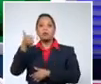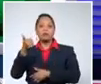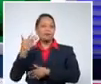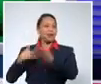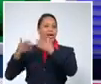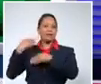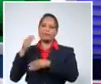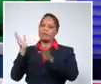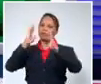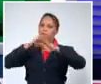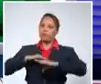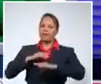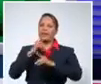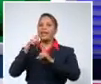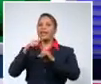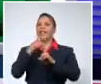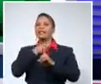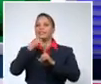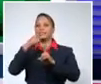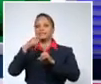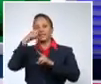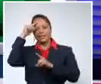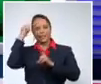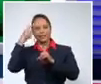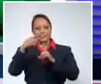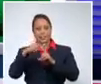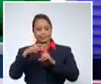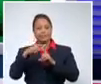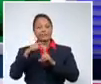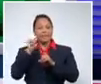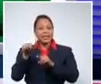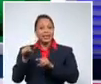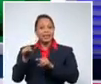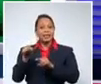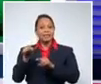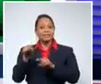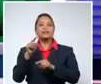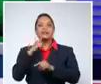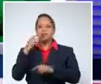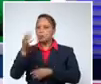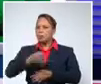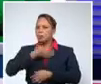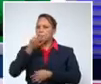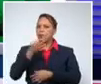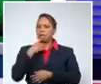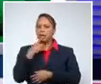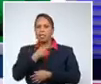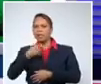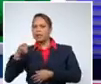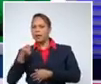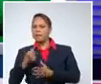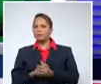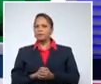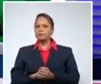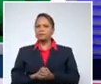que es el test de antígenos, del cual hemos hablado en otras ocasiones, y que el test de